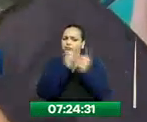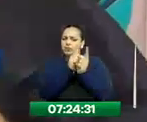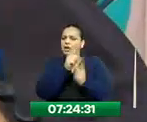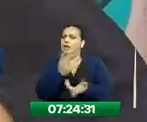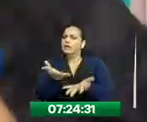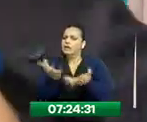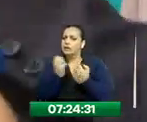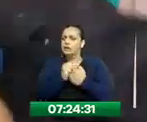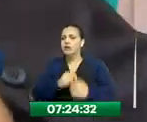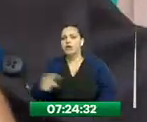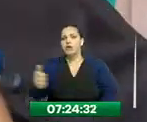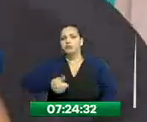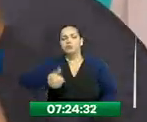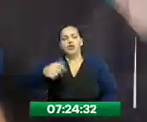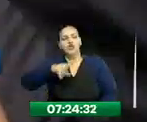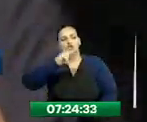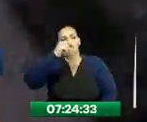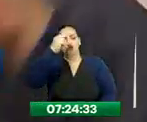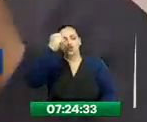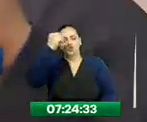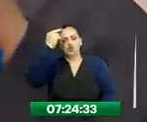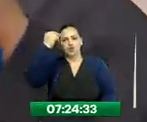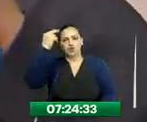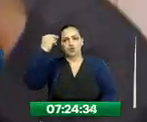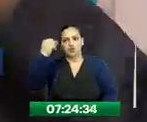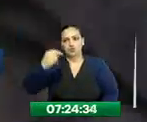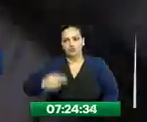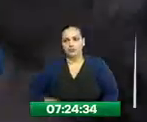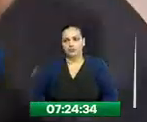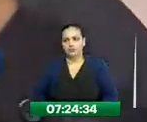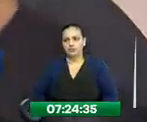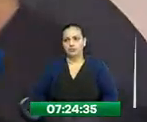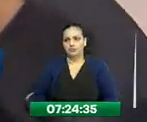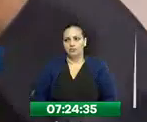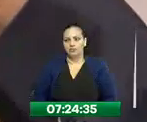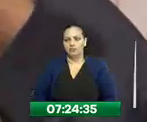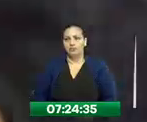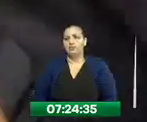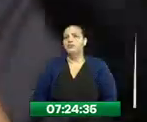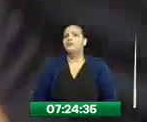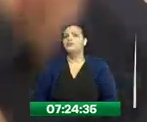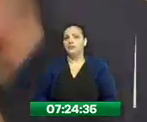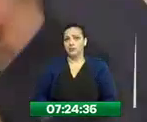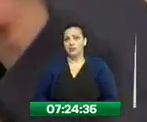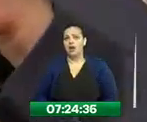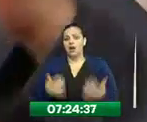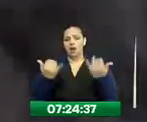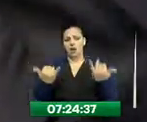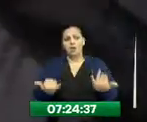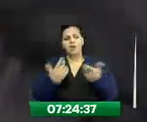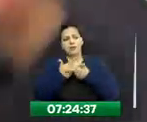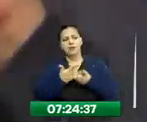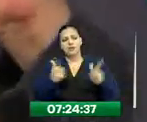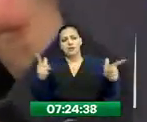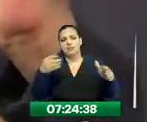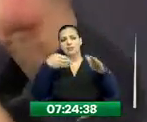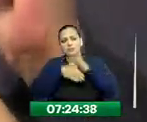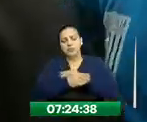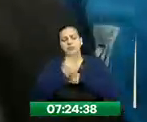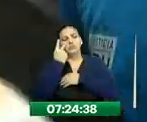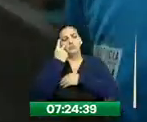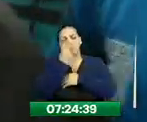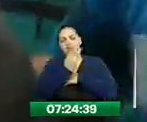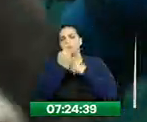Y ahora, justamente ahora, no tiene COVID, ya nos dejan entrar, ya podemos verlo y ya han despachado el